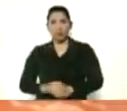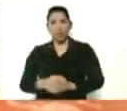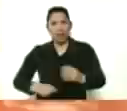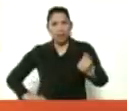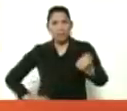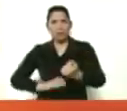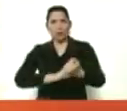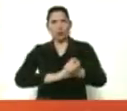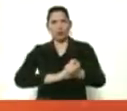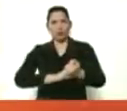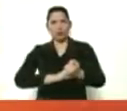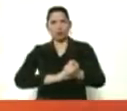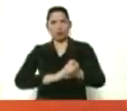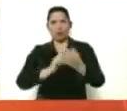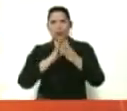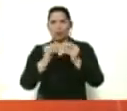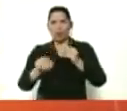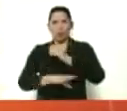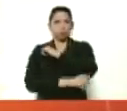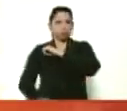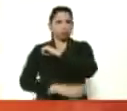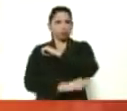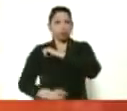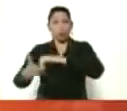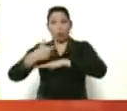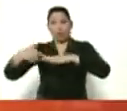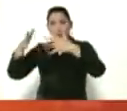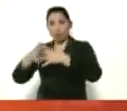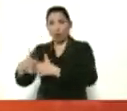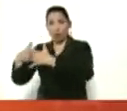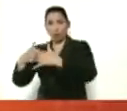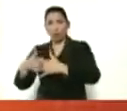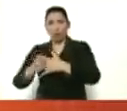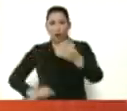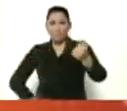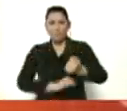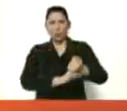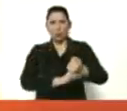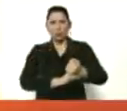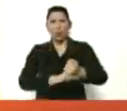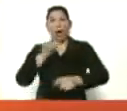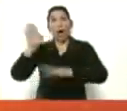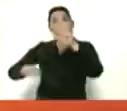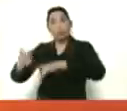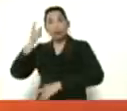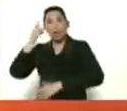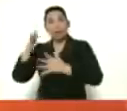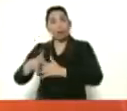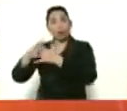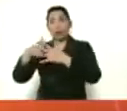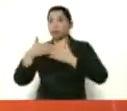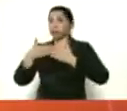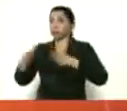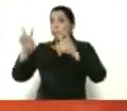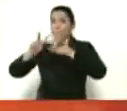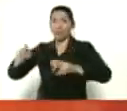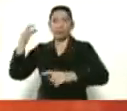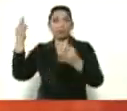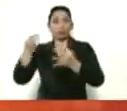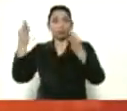apoyo a toda esta corruptela del gobierno de Estados Unidos. Algún día en Estados Unidos se va a abrir una investigación, tengan la